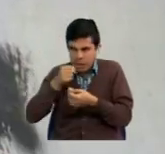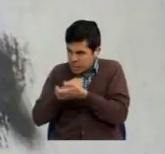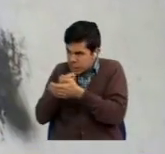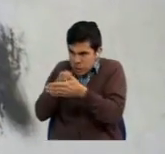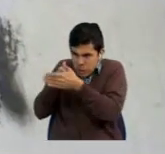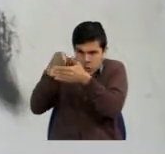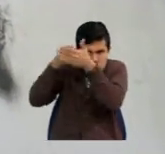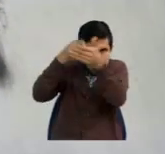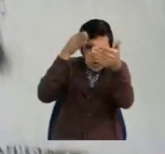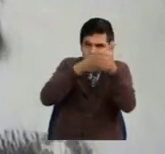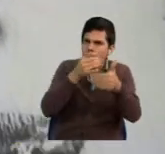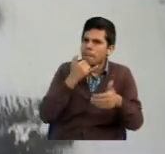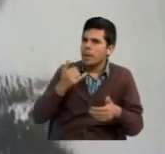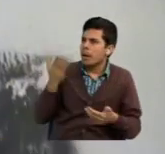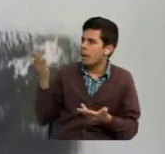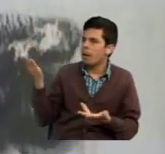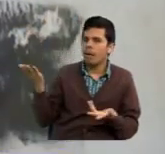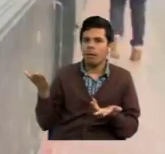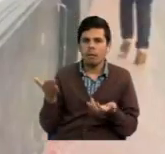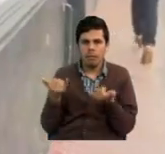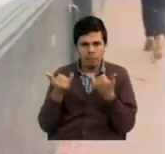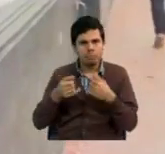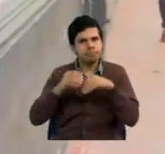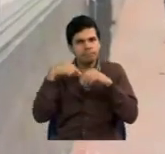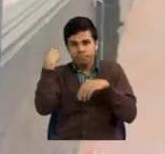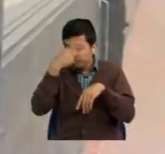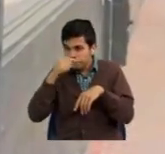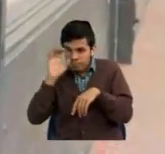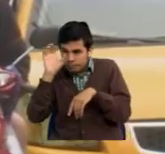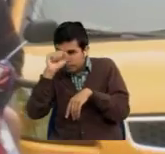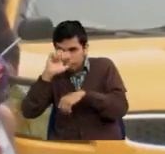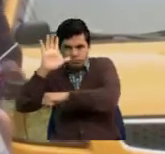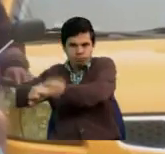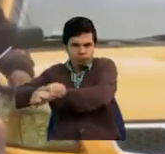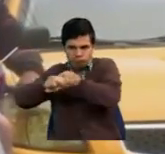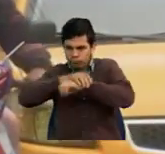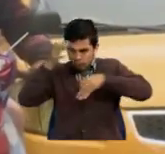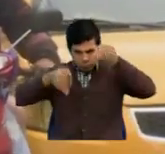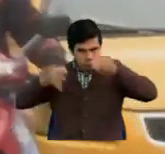generado acciones como estas. De inmediato se establezca su identidad, serán judicializados.